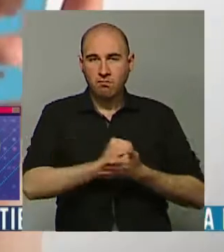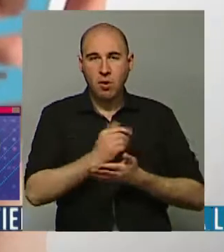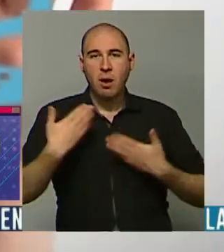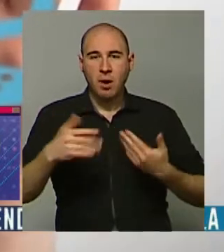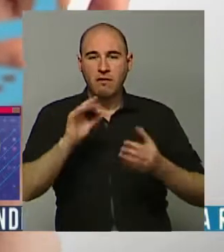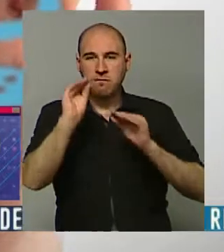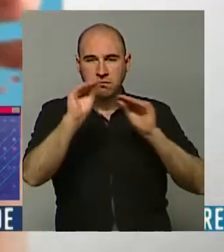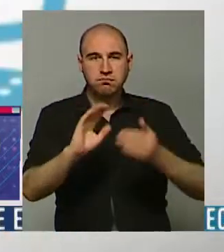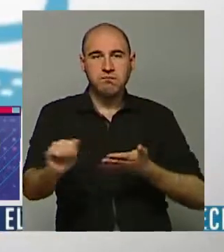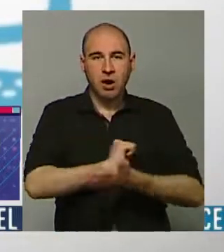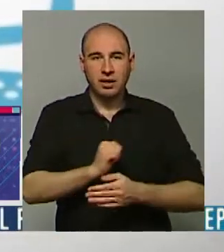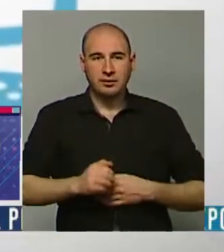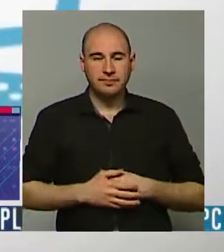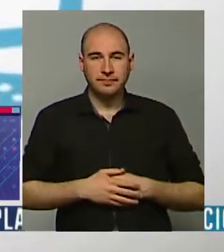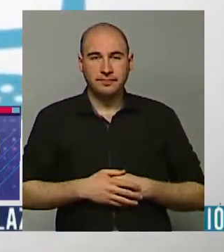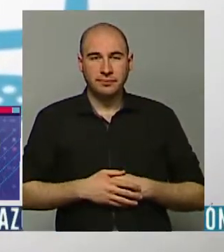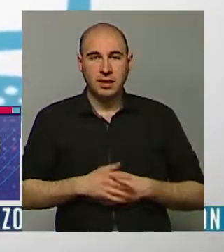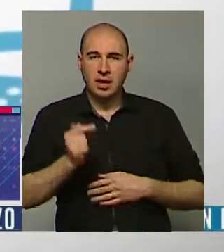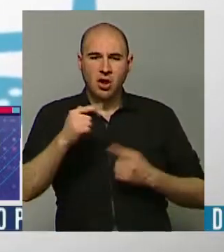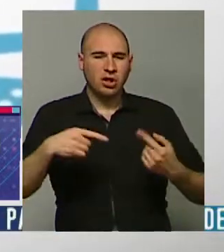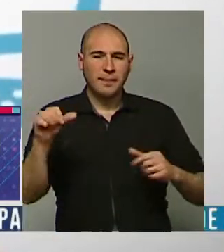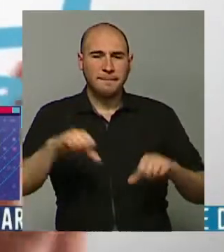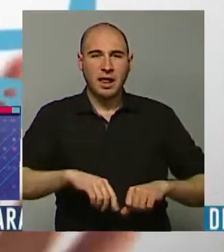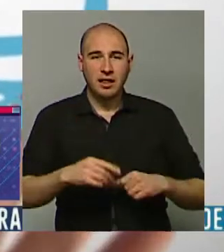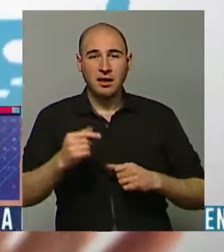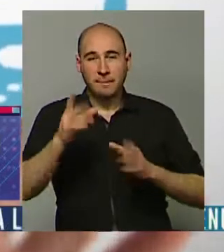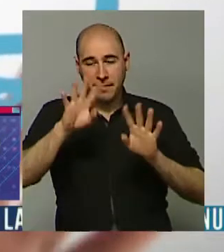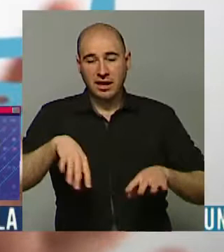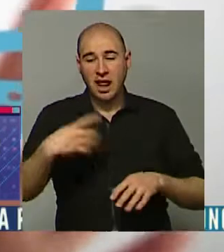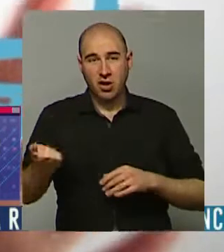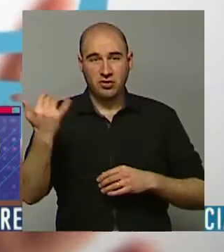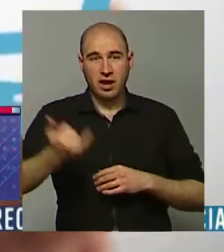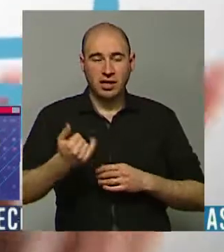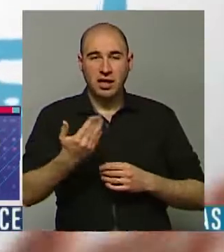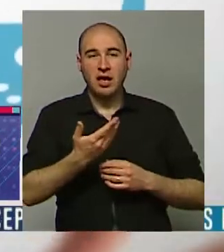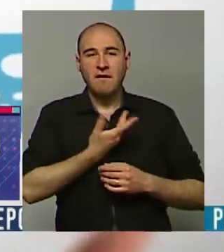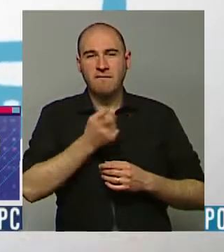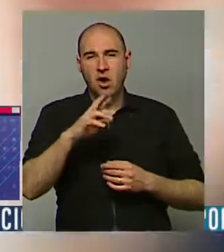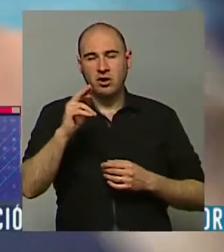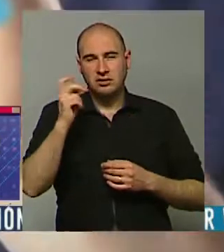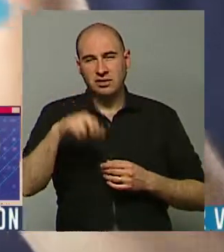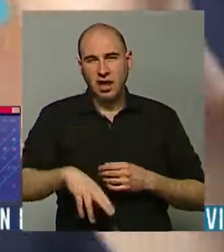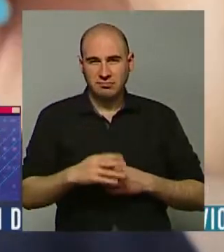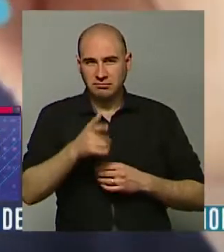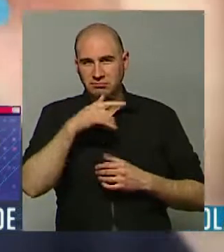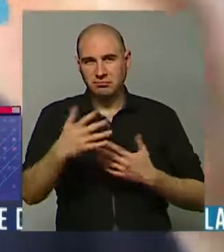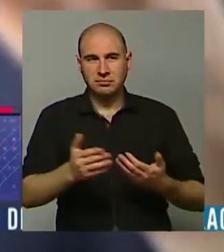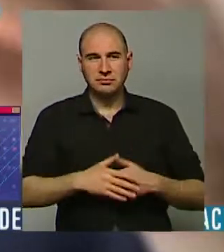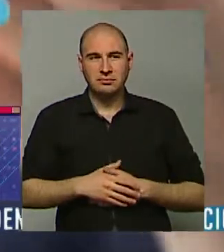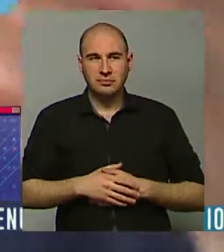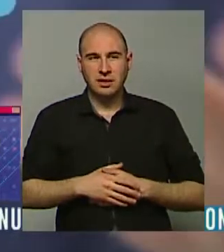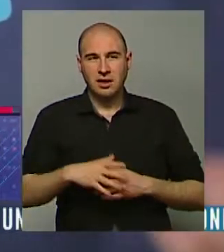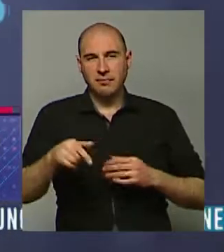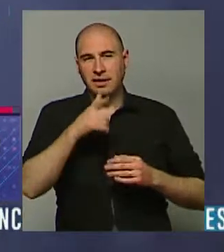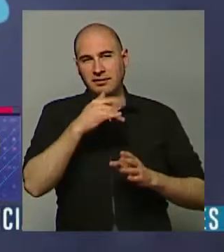este tipo de posts. Y digamos, lo malo de todo esto es que había otro sitio que era 4chan, o sea, parecido, ¿no? La